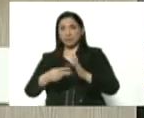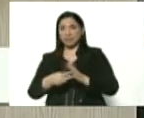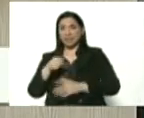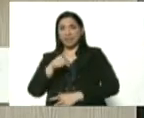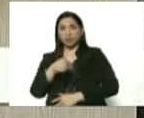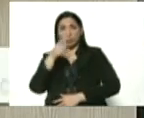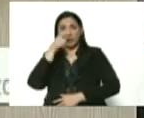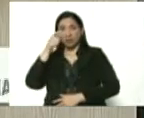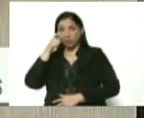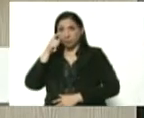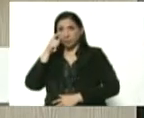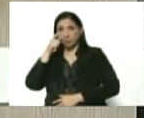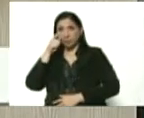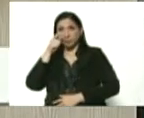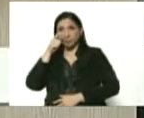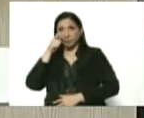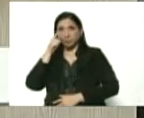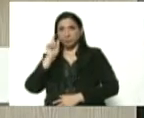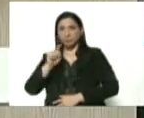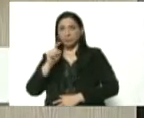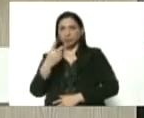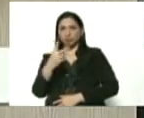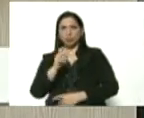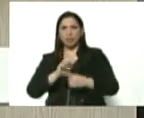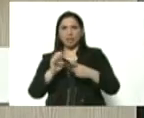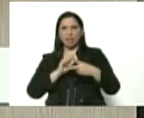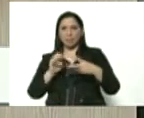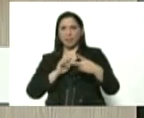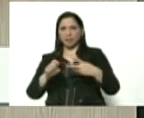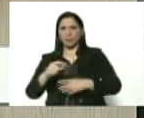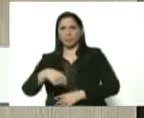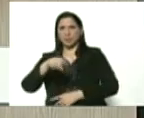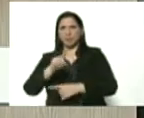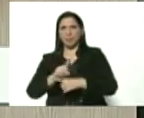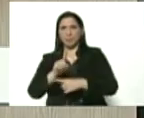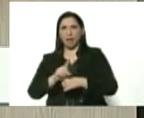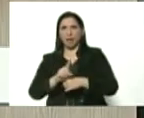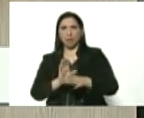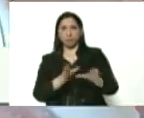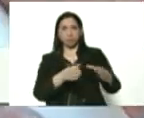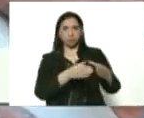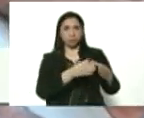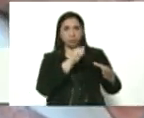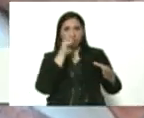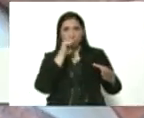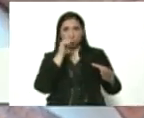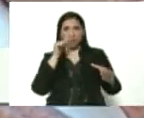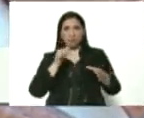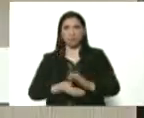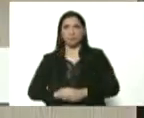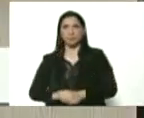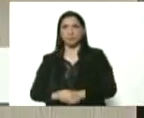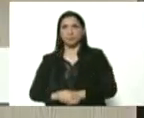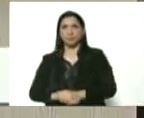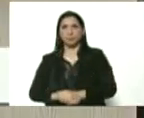es una operación que recurre a dos elementos principales. Por una parte, el narcotráfico,